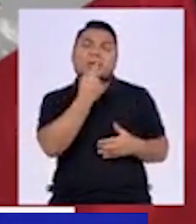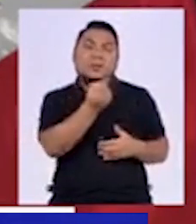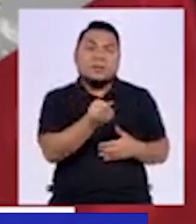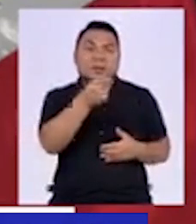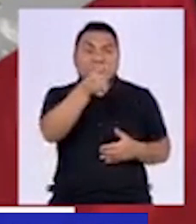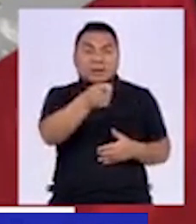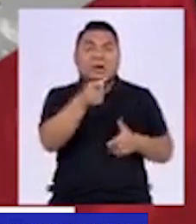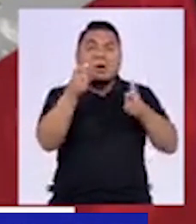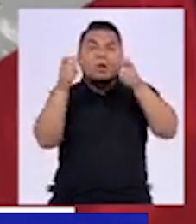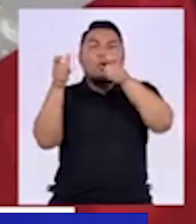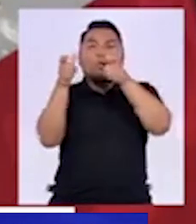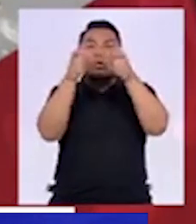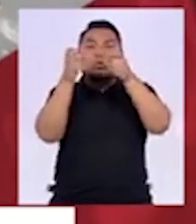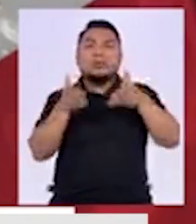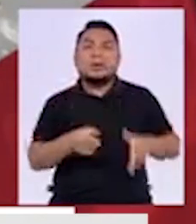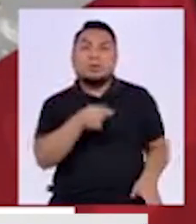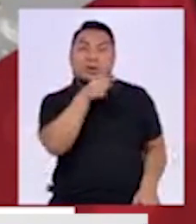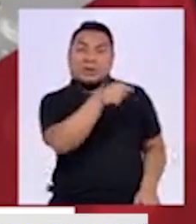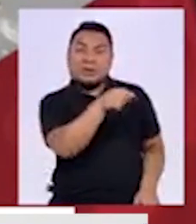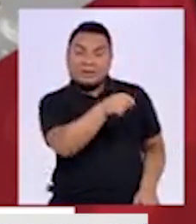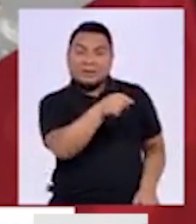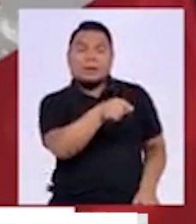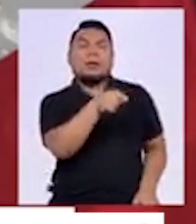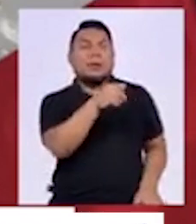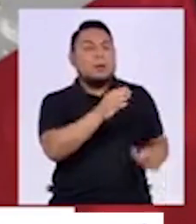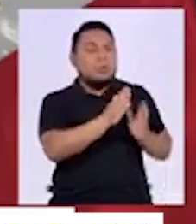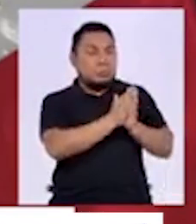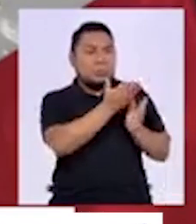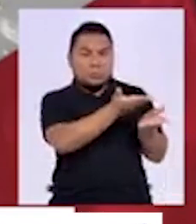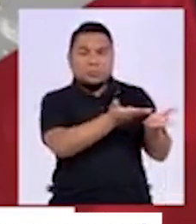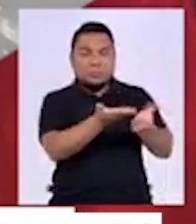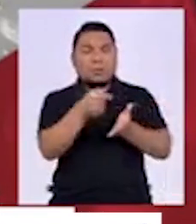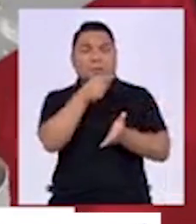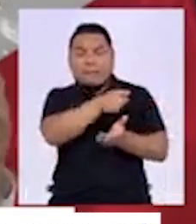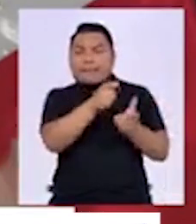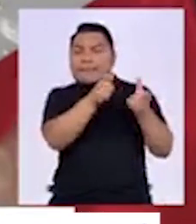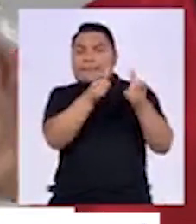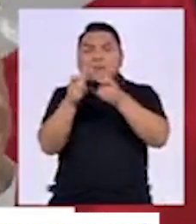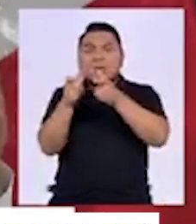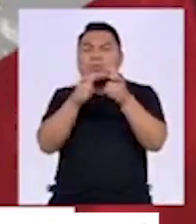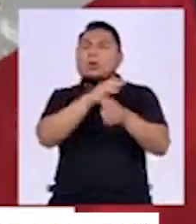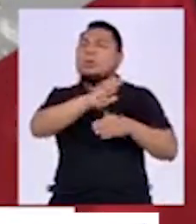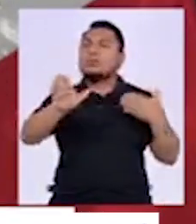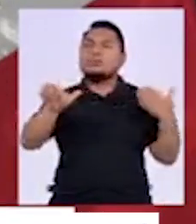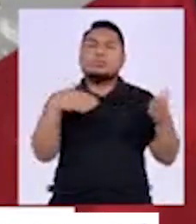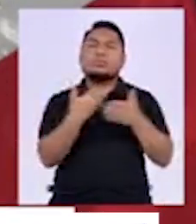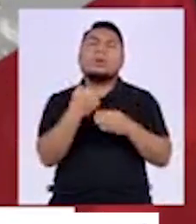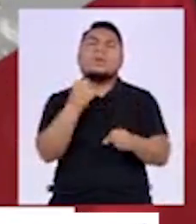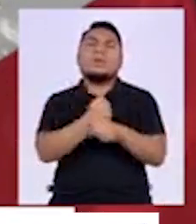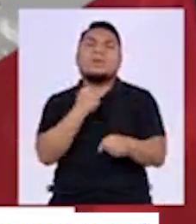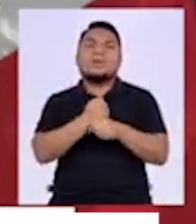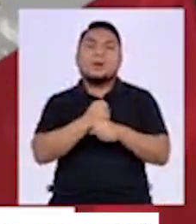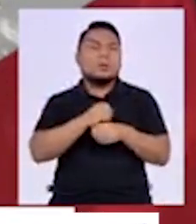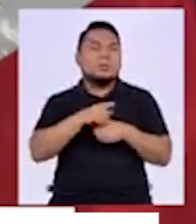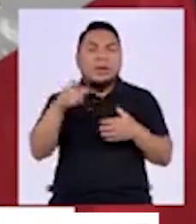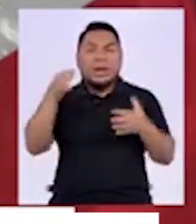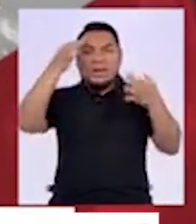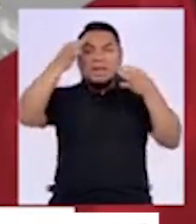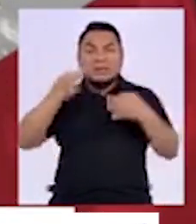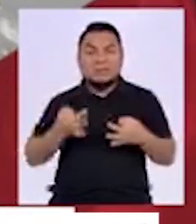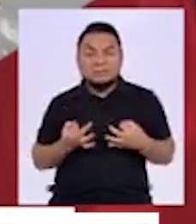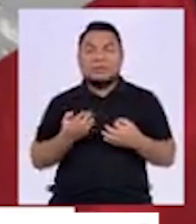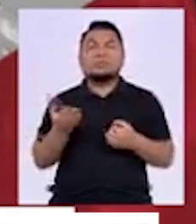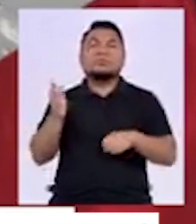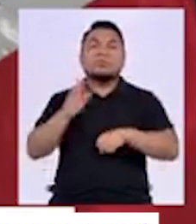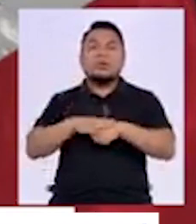la Contraloría General pueda ser un control concurrente de los trabajos y decisiones en